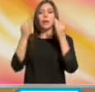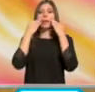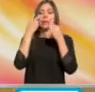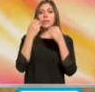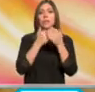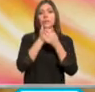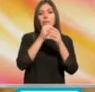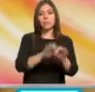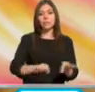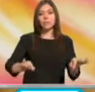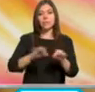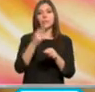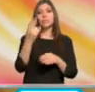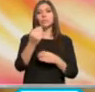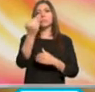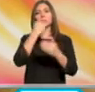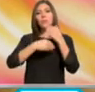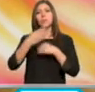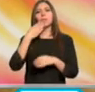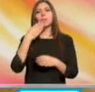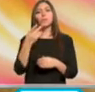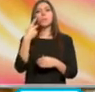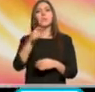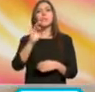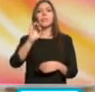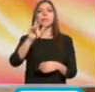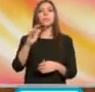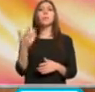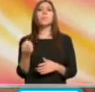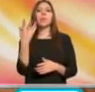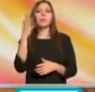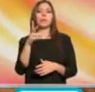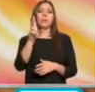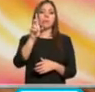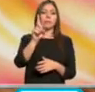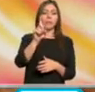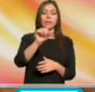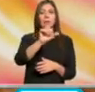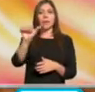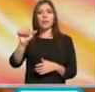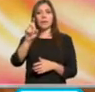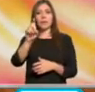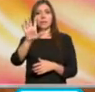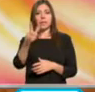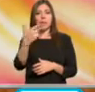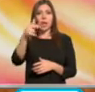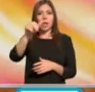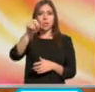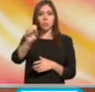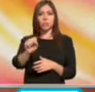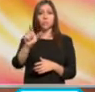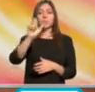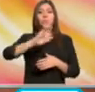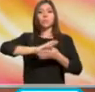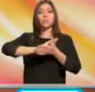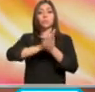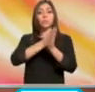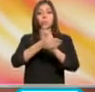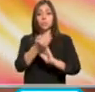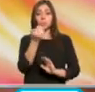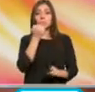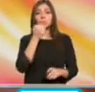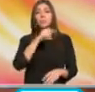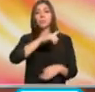dices que hay que comer la cantidad adecuada de fibra. ¿Cuánto es esto? De 30 a 35 gramos. Y si lo traducimos en alimentos,